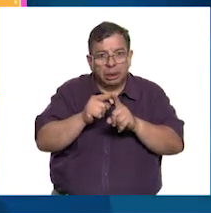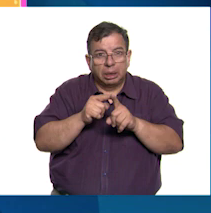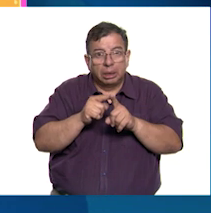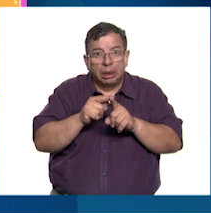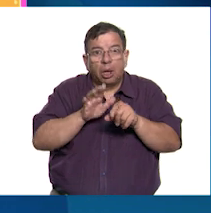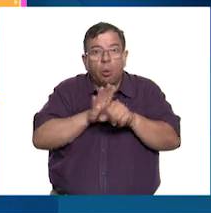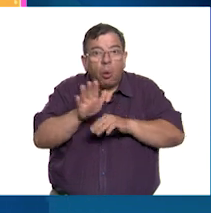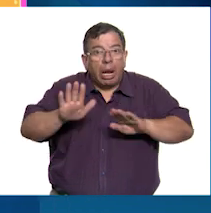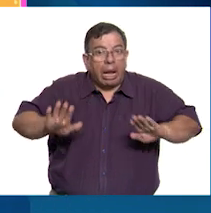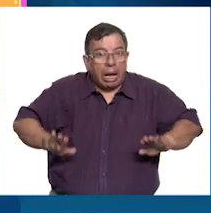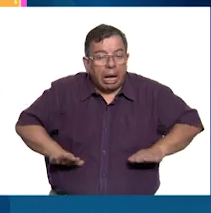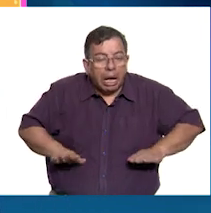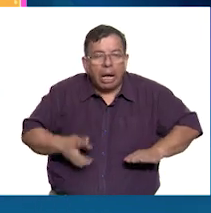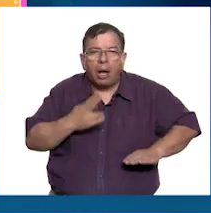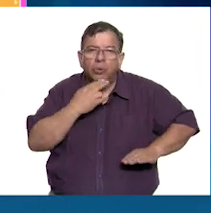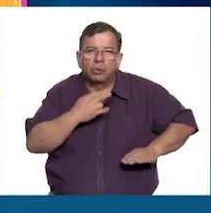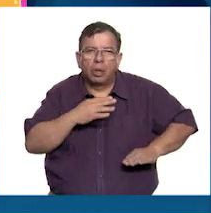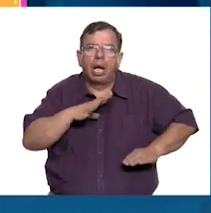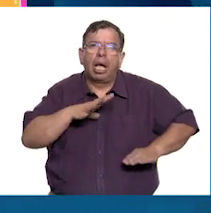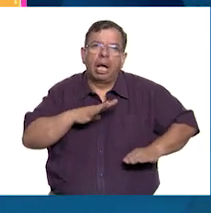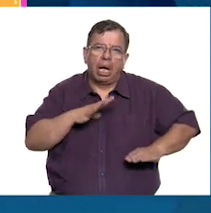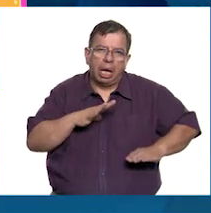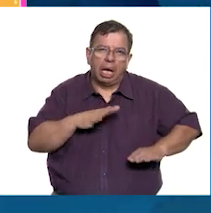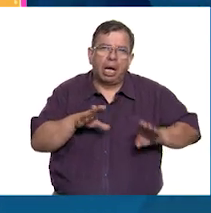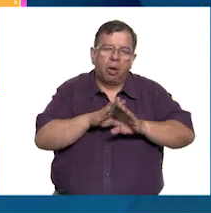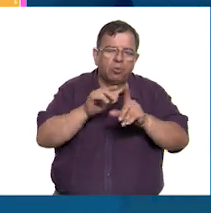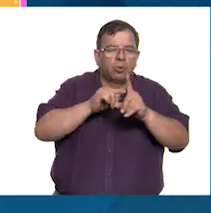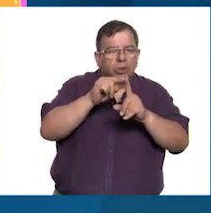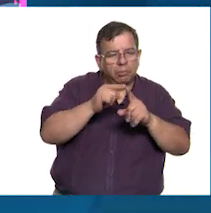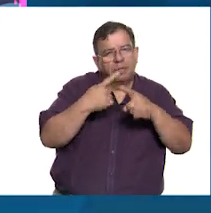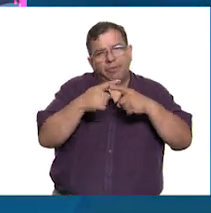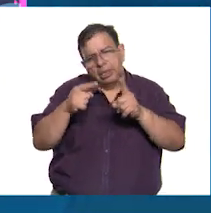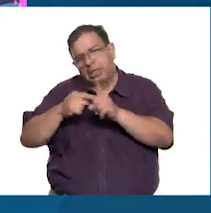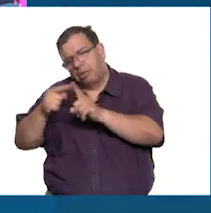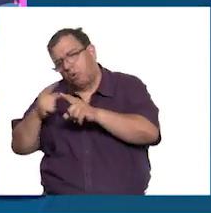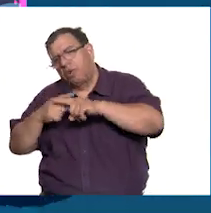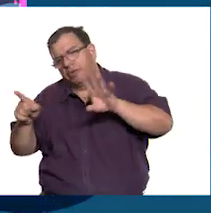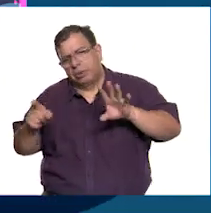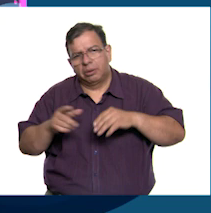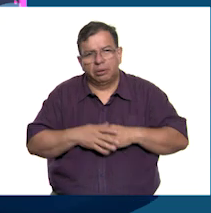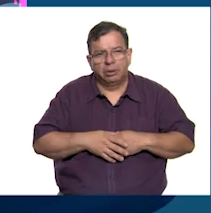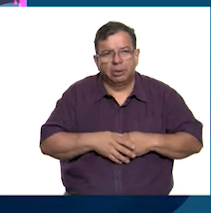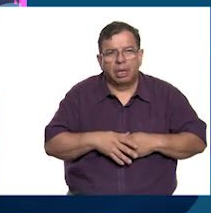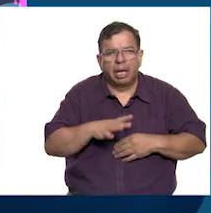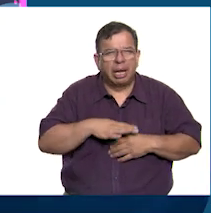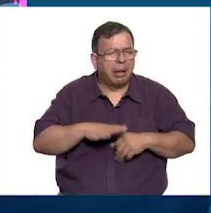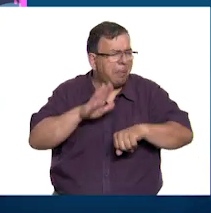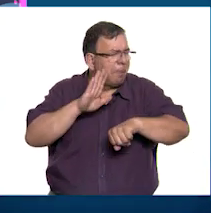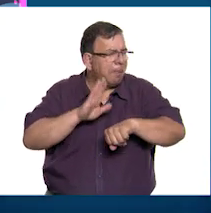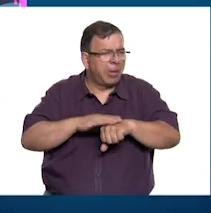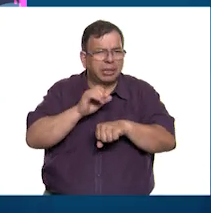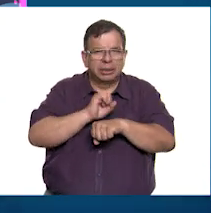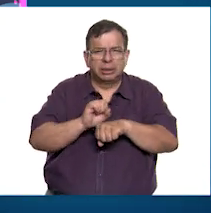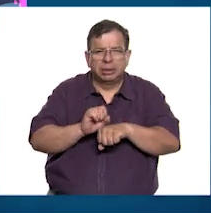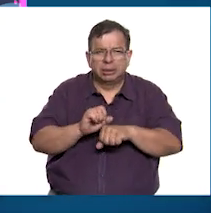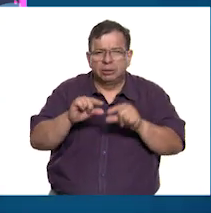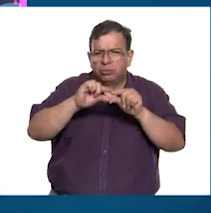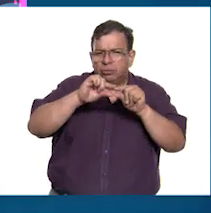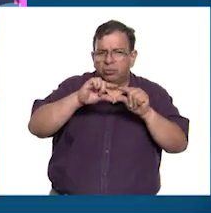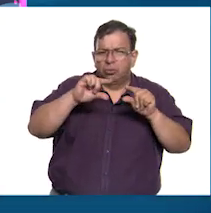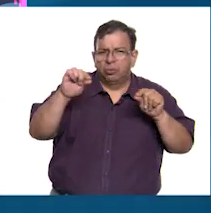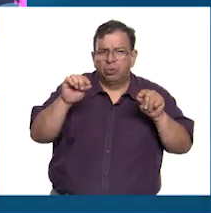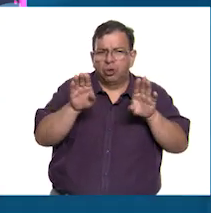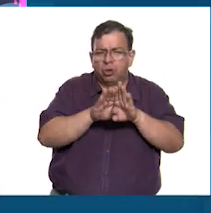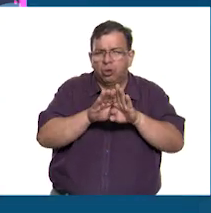característica estoy utilizando, voy a tener un tipo de termómetro diferente. El tipo de termómetro más sencillo son los que se